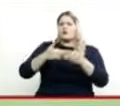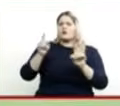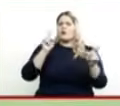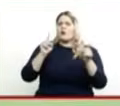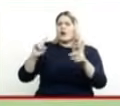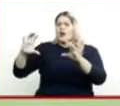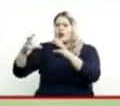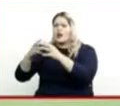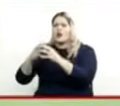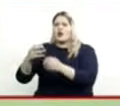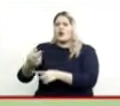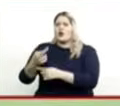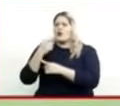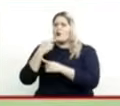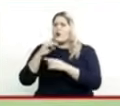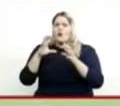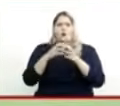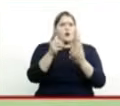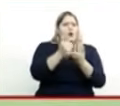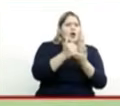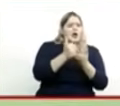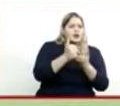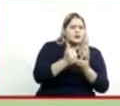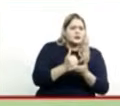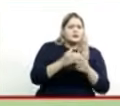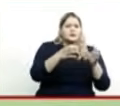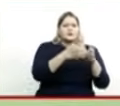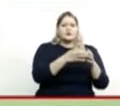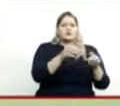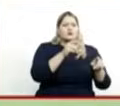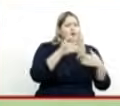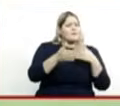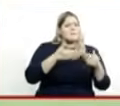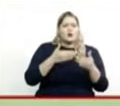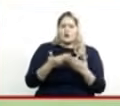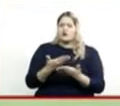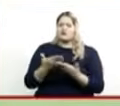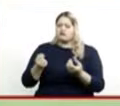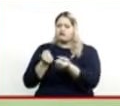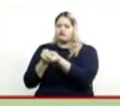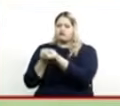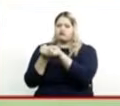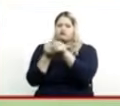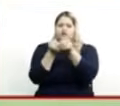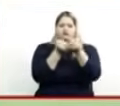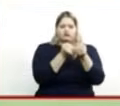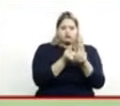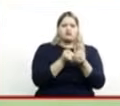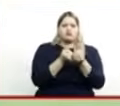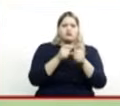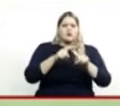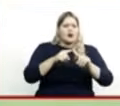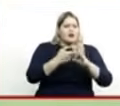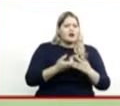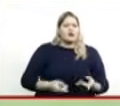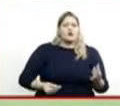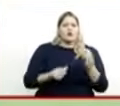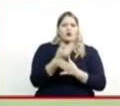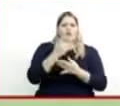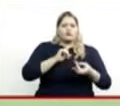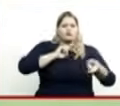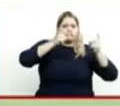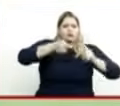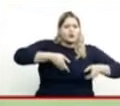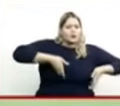colores políticos, cientos de kilómetros de pavimento y reparación de carreteras